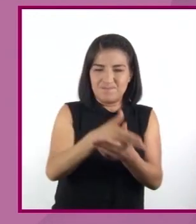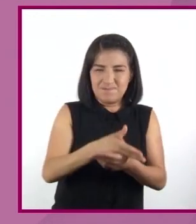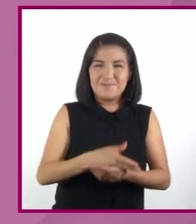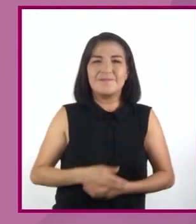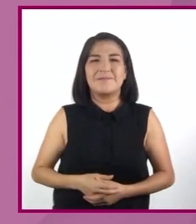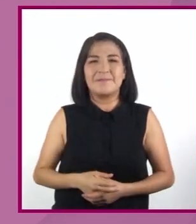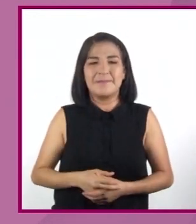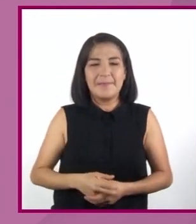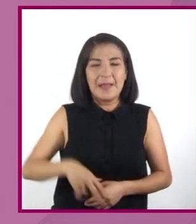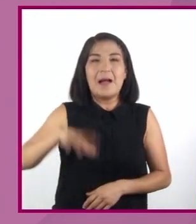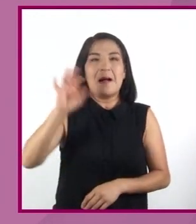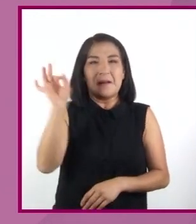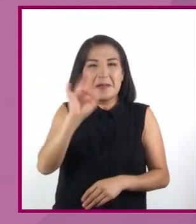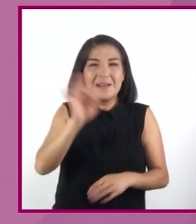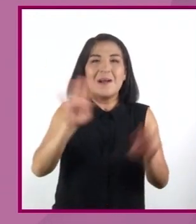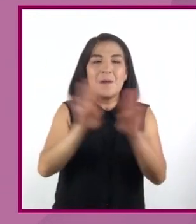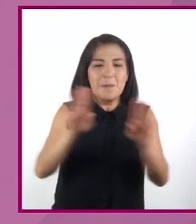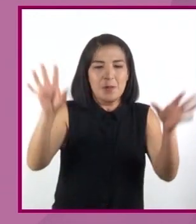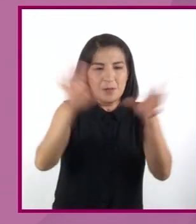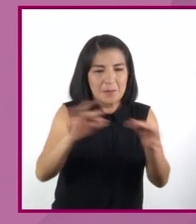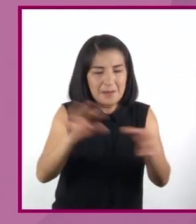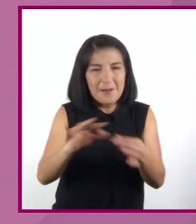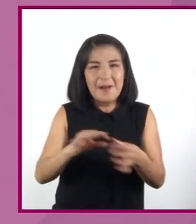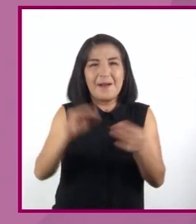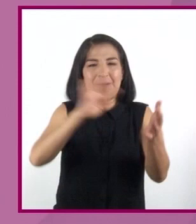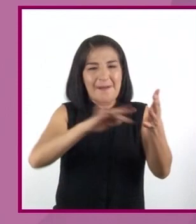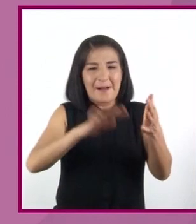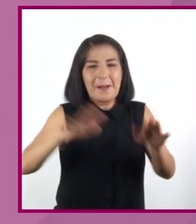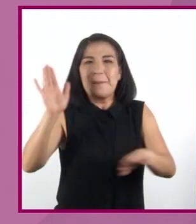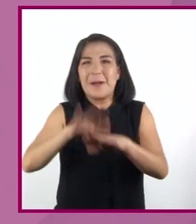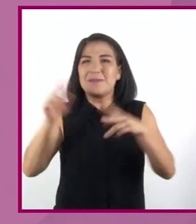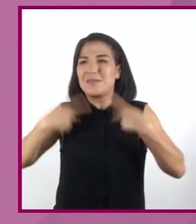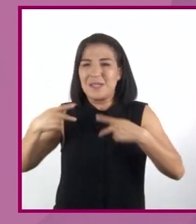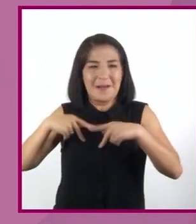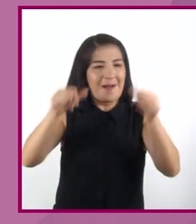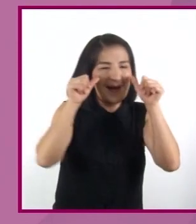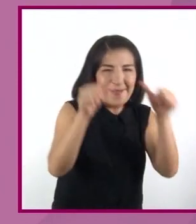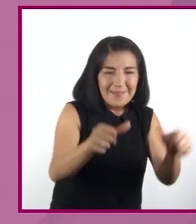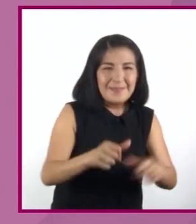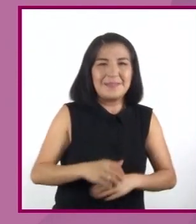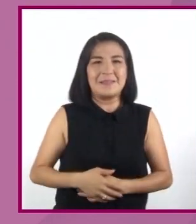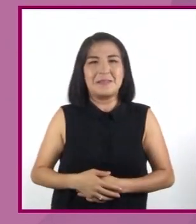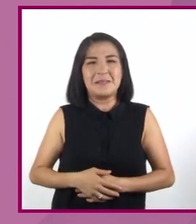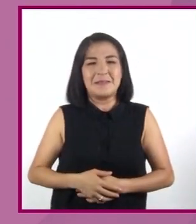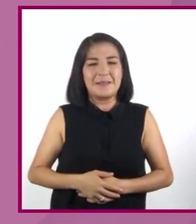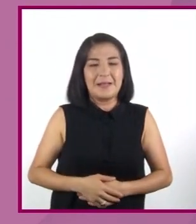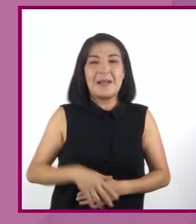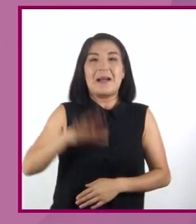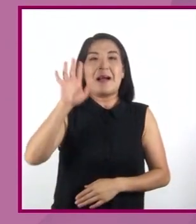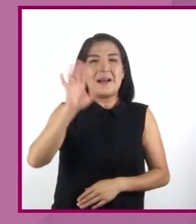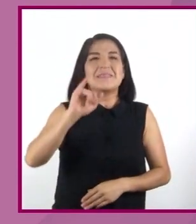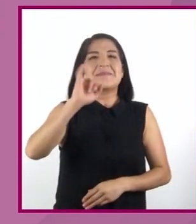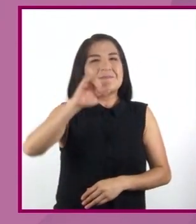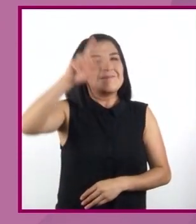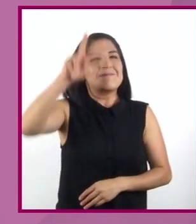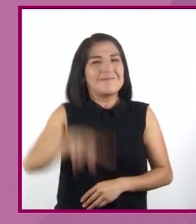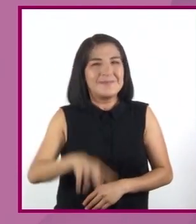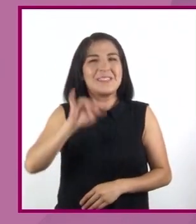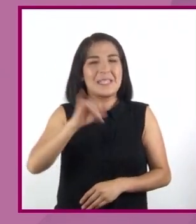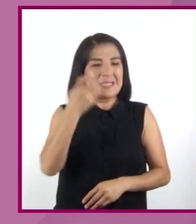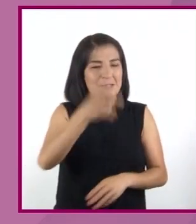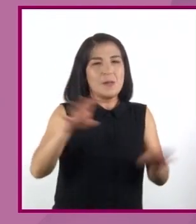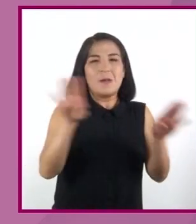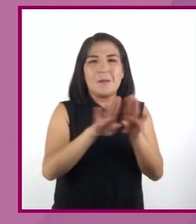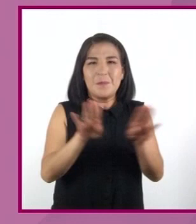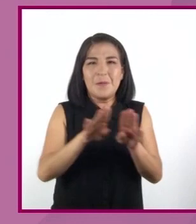La forma en la que se narran los hechos atrajo a más lectores. Es correcto. Esto se debe